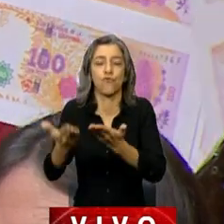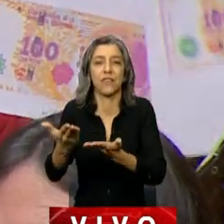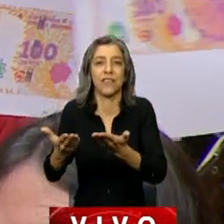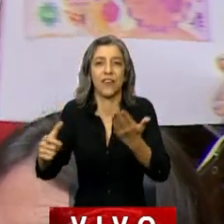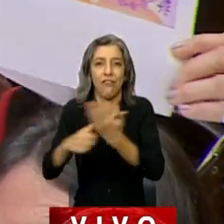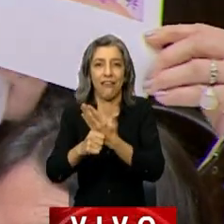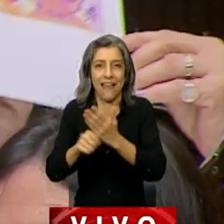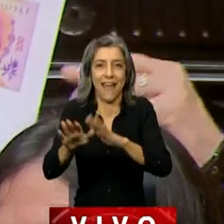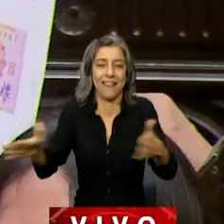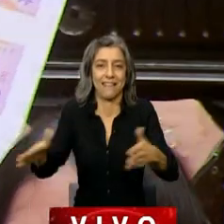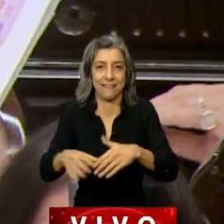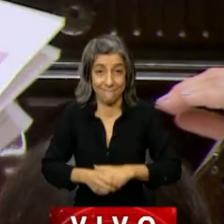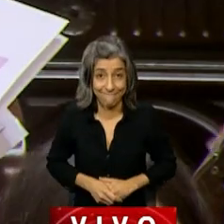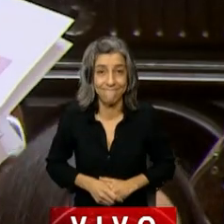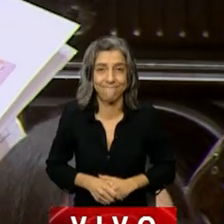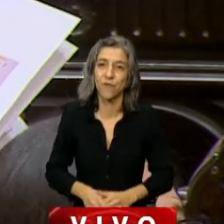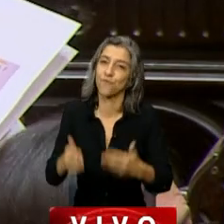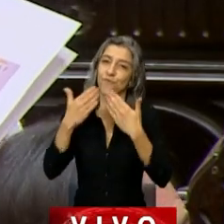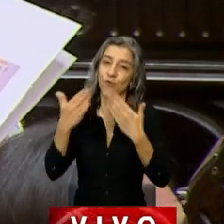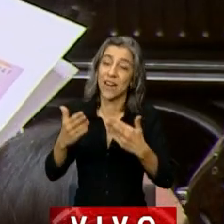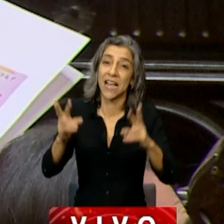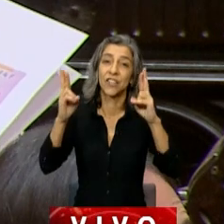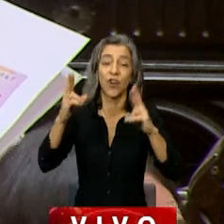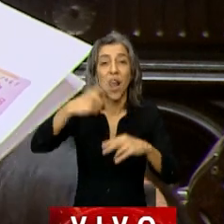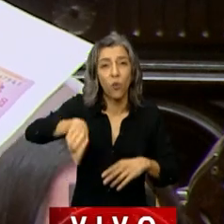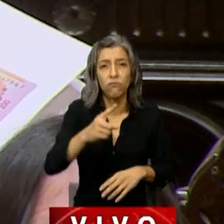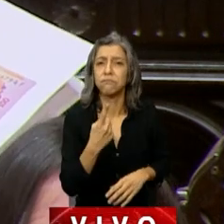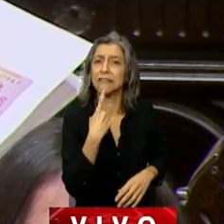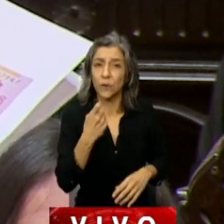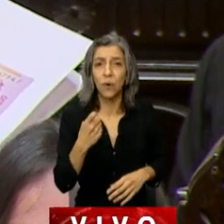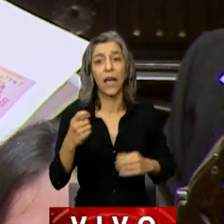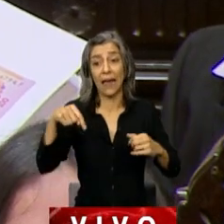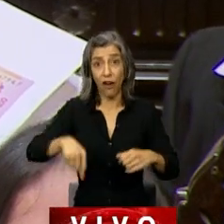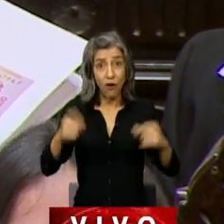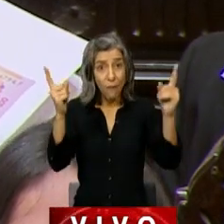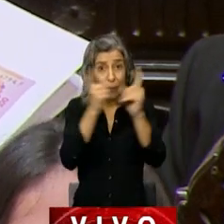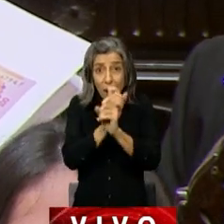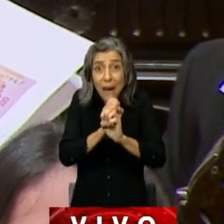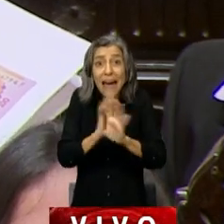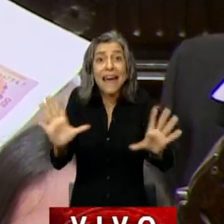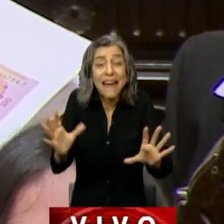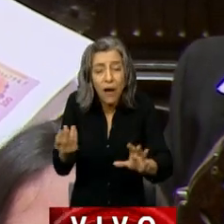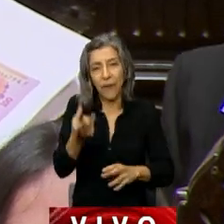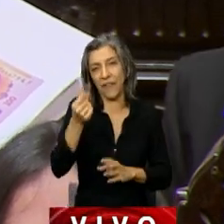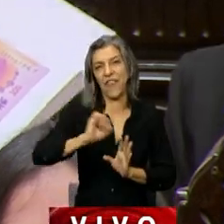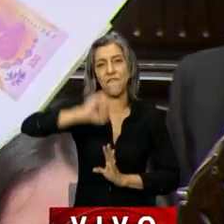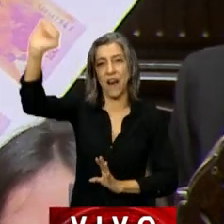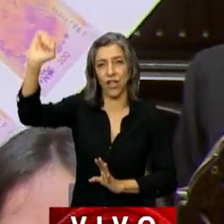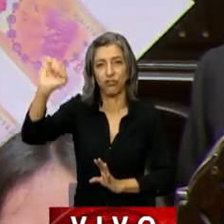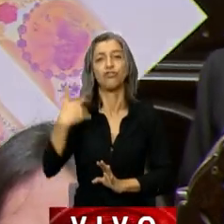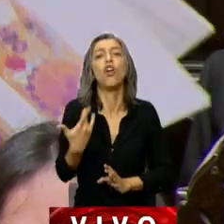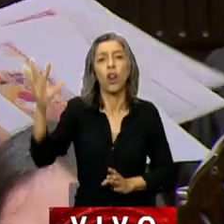gracias y ojalá que se den cuenta que el problema de todos hoy es la inflación y la pérdida de poder